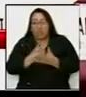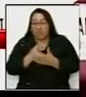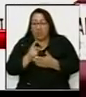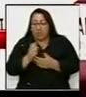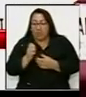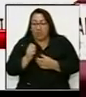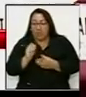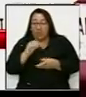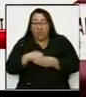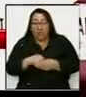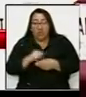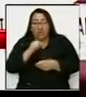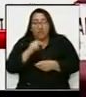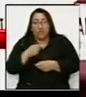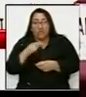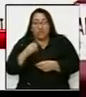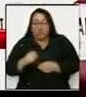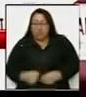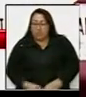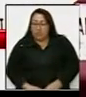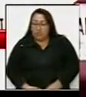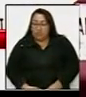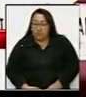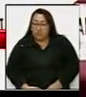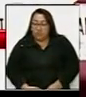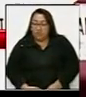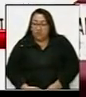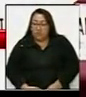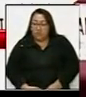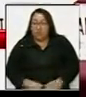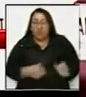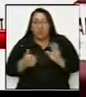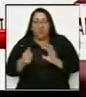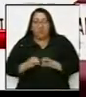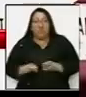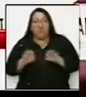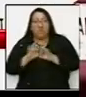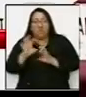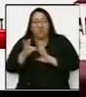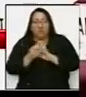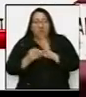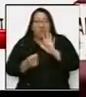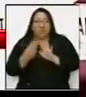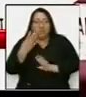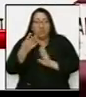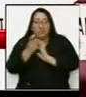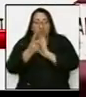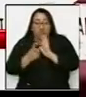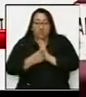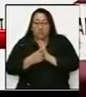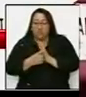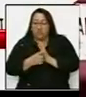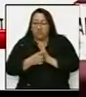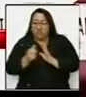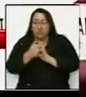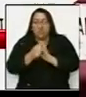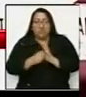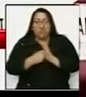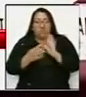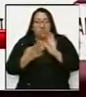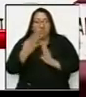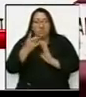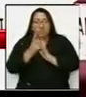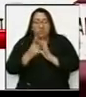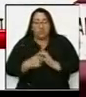la causal de incursión en falta grave. Sexto, es importante incorporar el artículo 14 del dictamen, al artículo 14